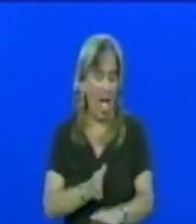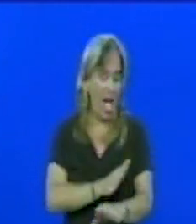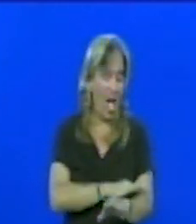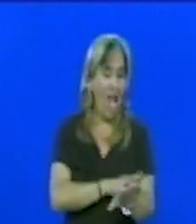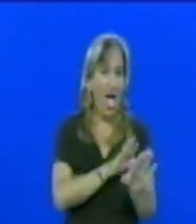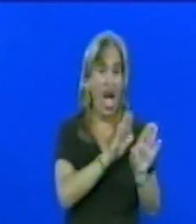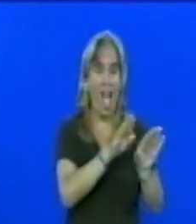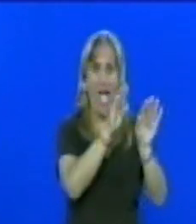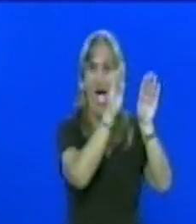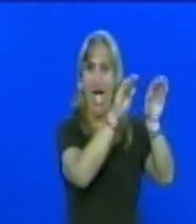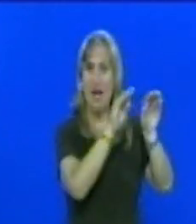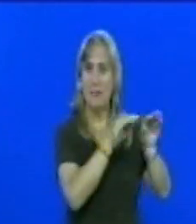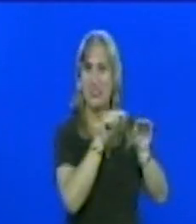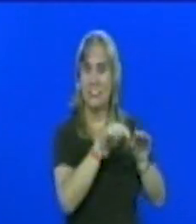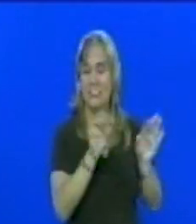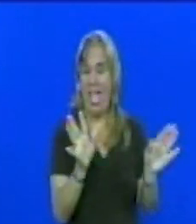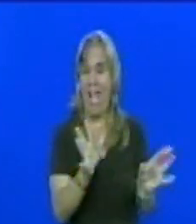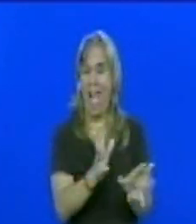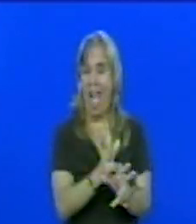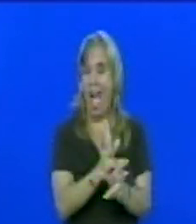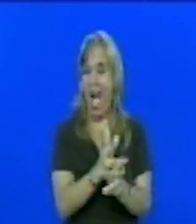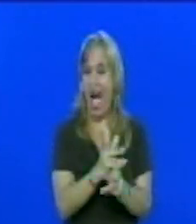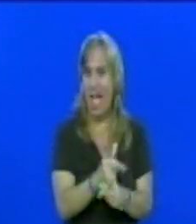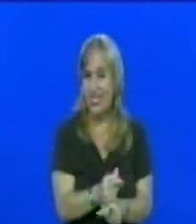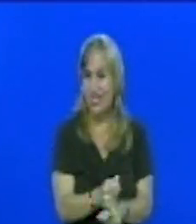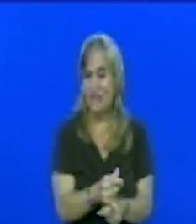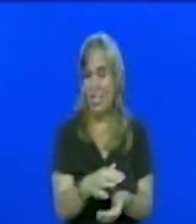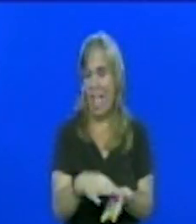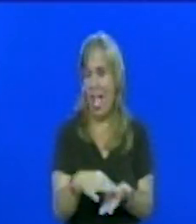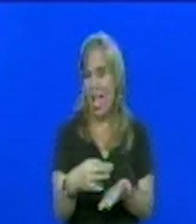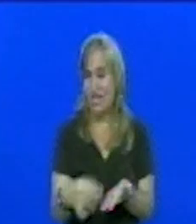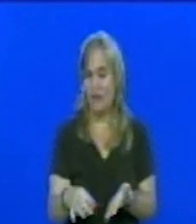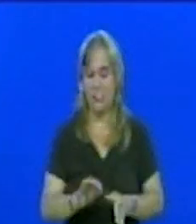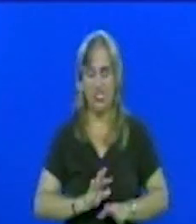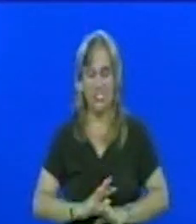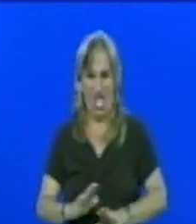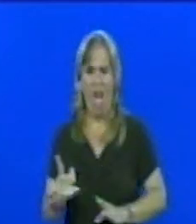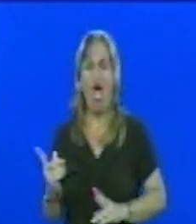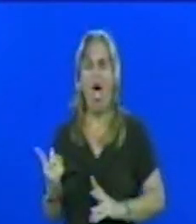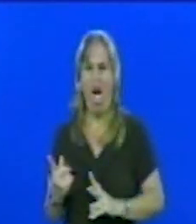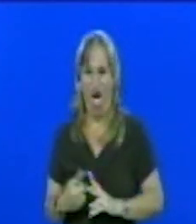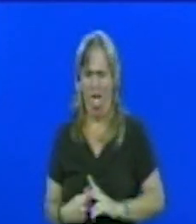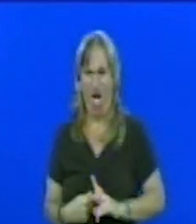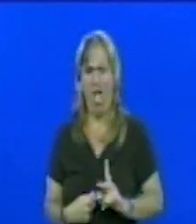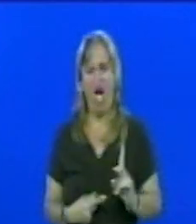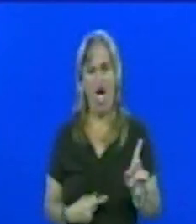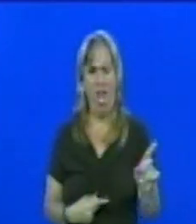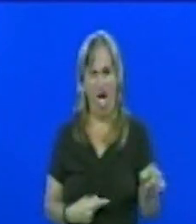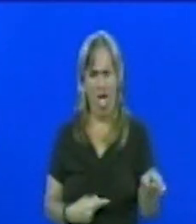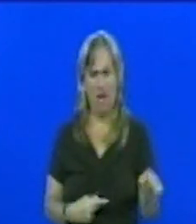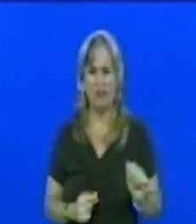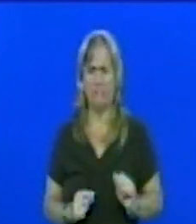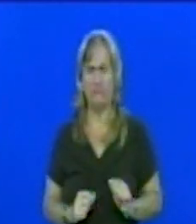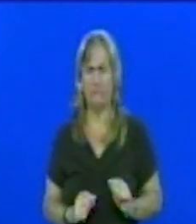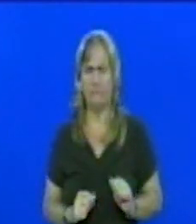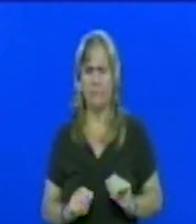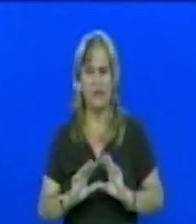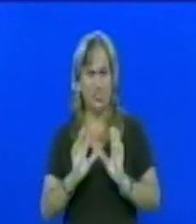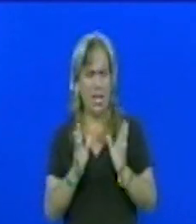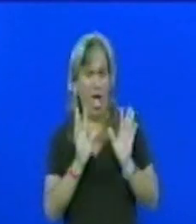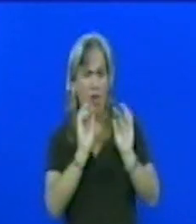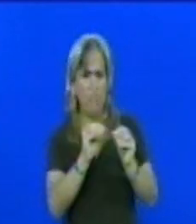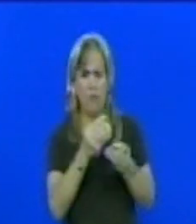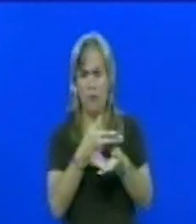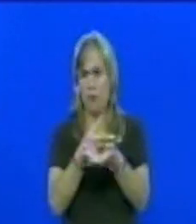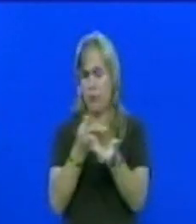lib ya la provincia de Santiago de Cuba cuenta ya eh en una gran cantidad de bodegas